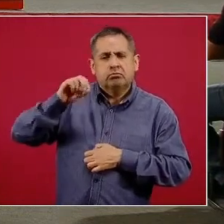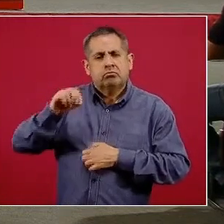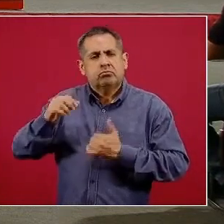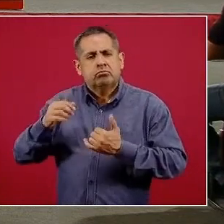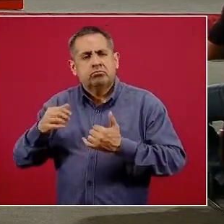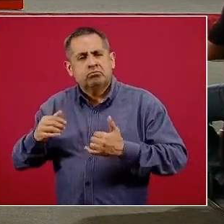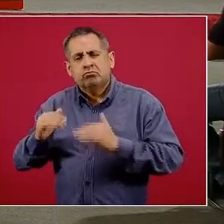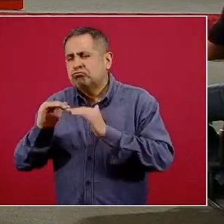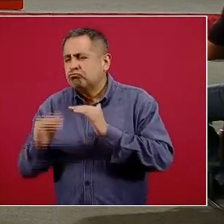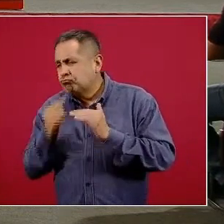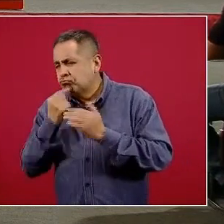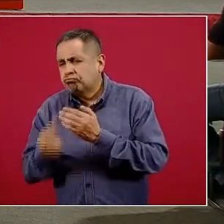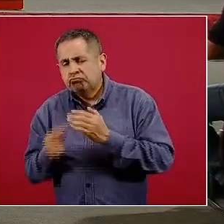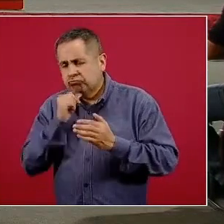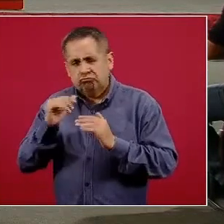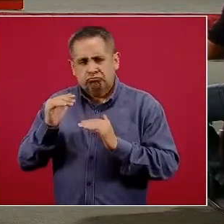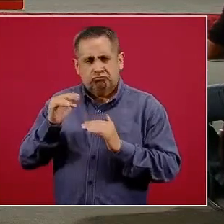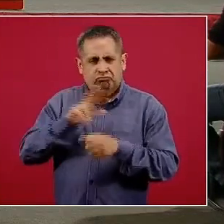o demasiado